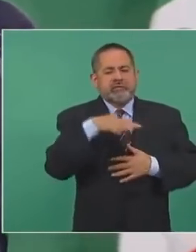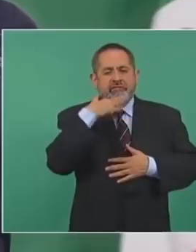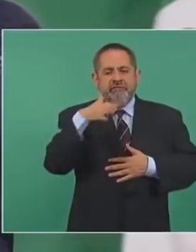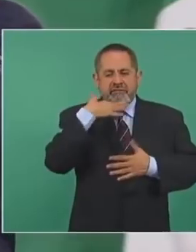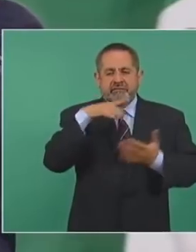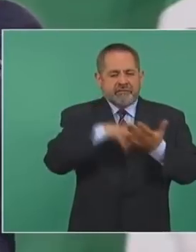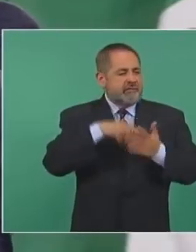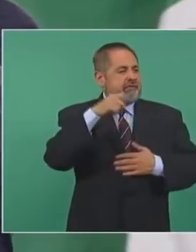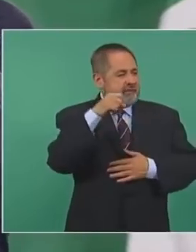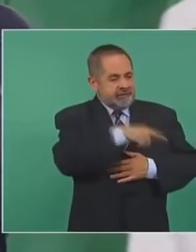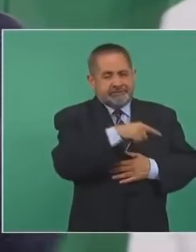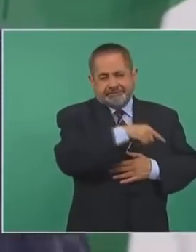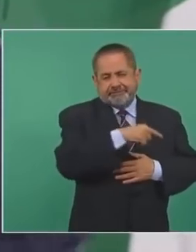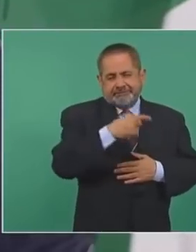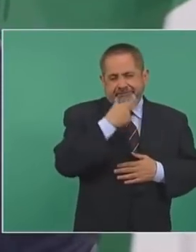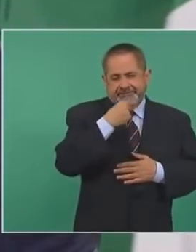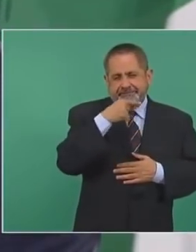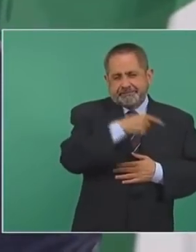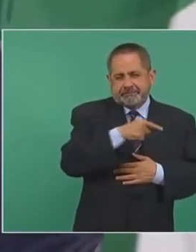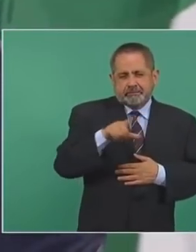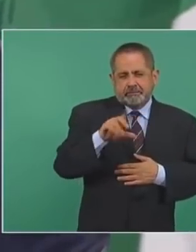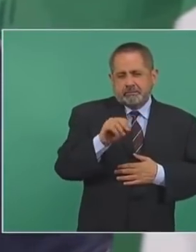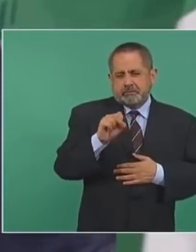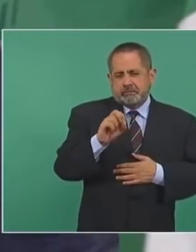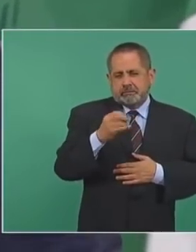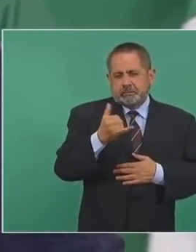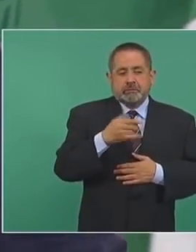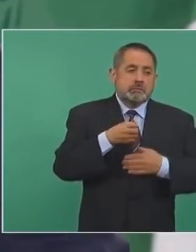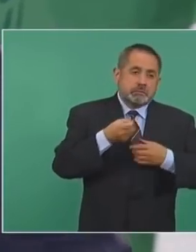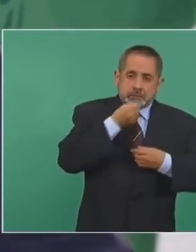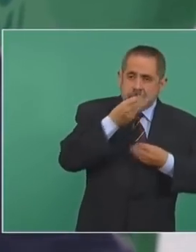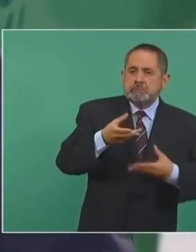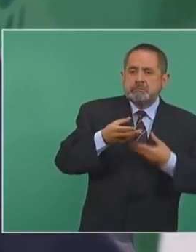denuncia el señor Lozoya